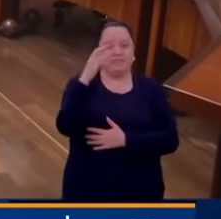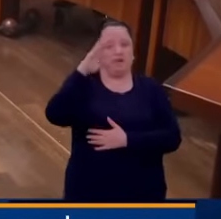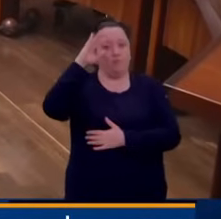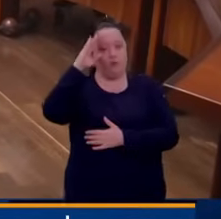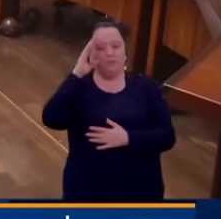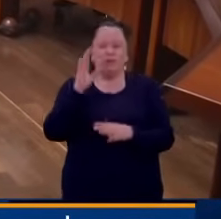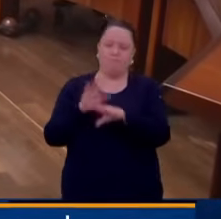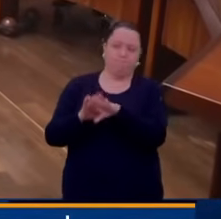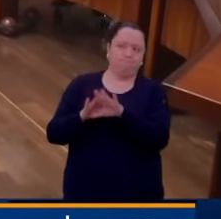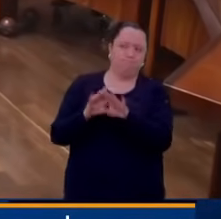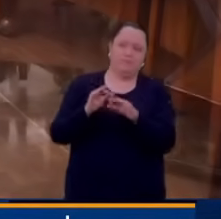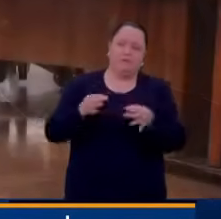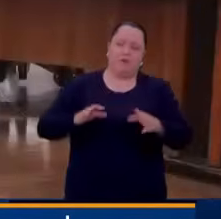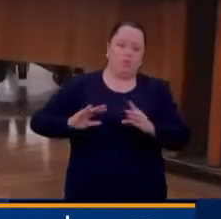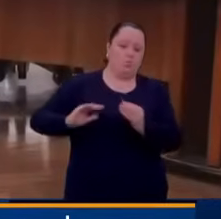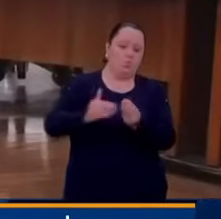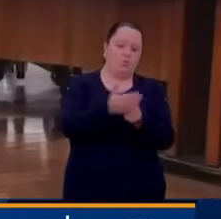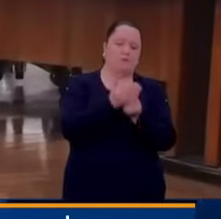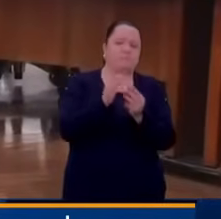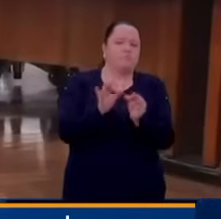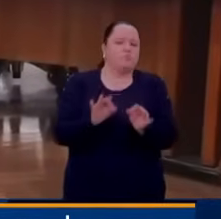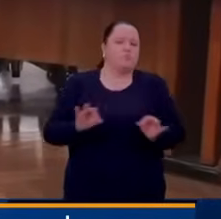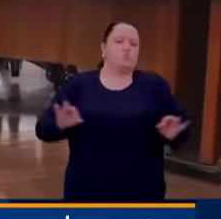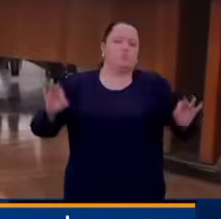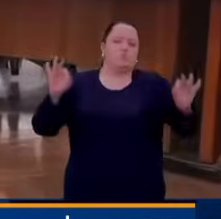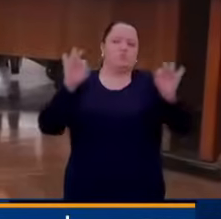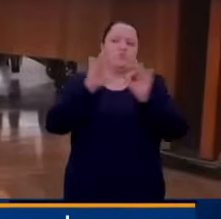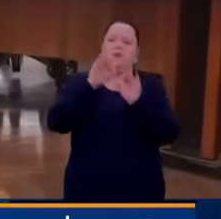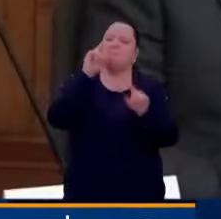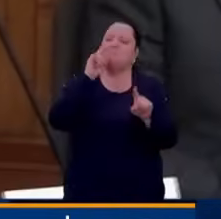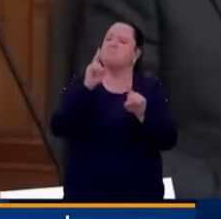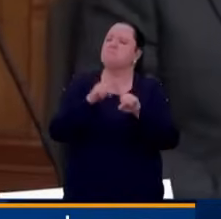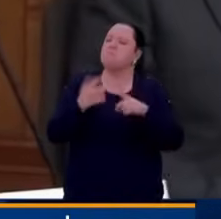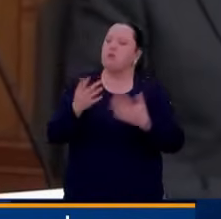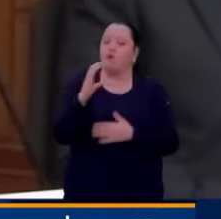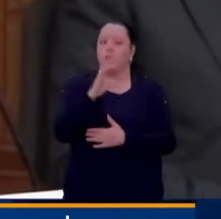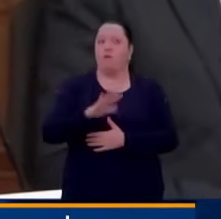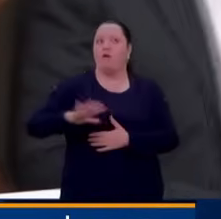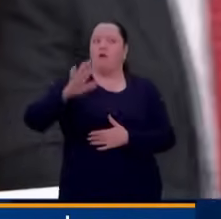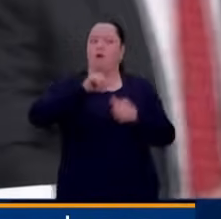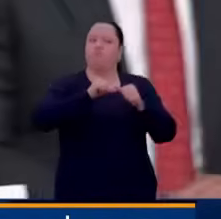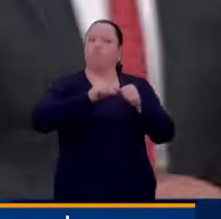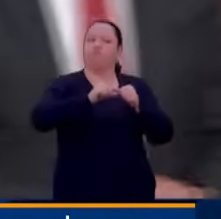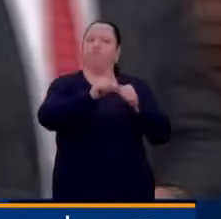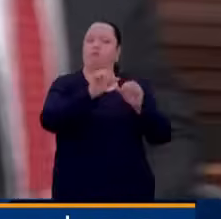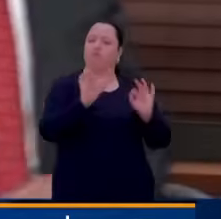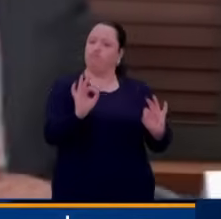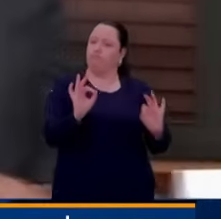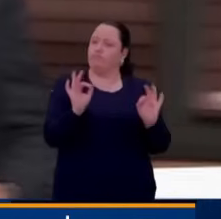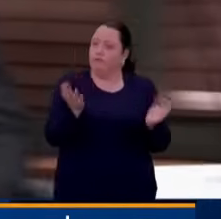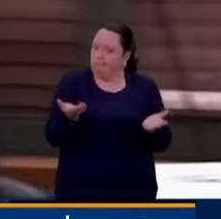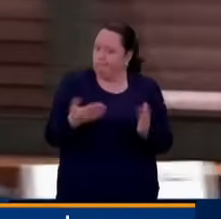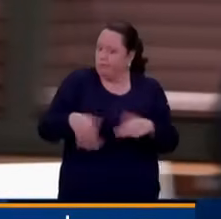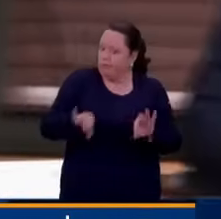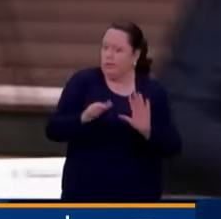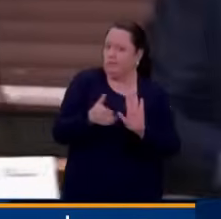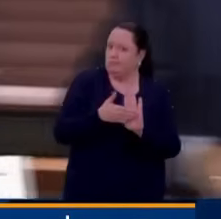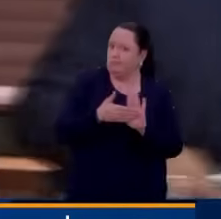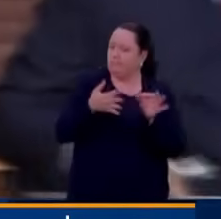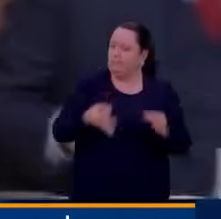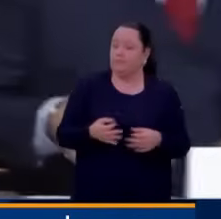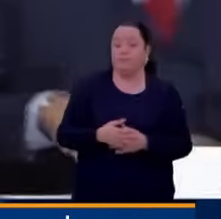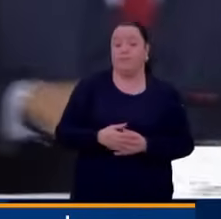pilar importante para garantizar la estabilidad de la nación. Si bien hoy el Palacio de Justicia en la capital de la